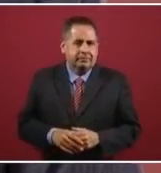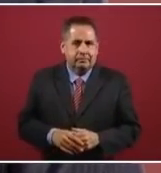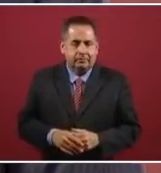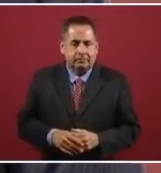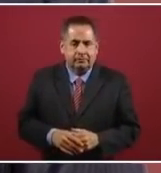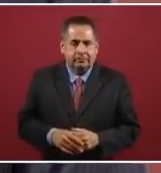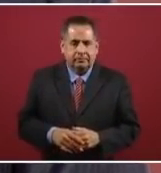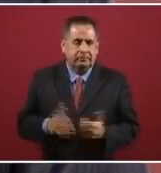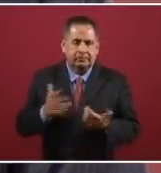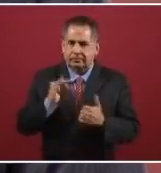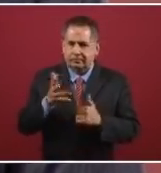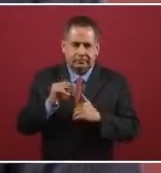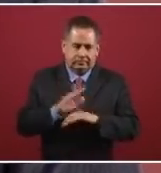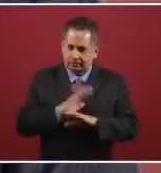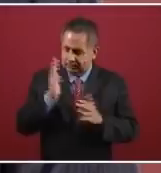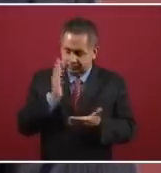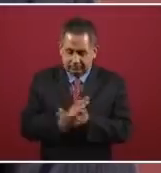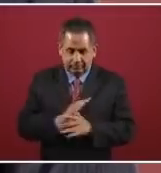Eso ya no